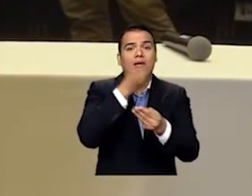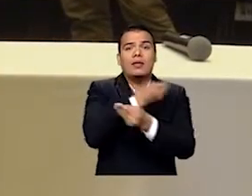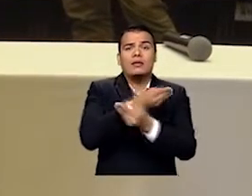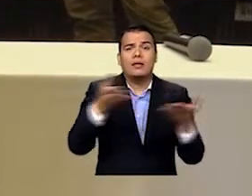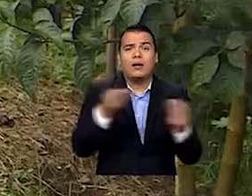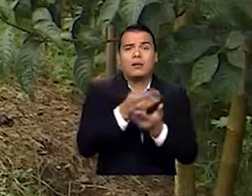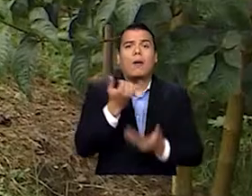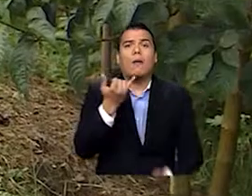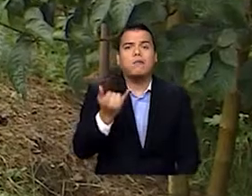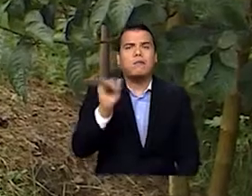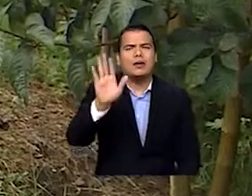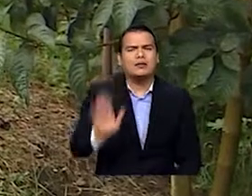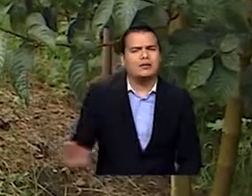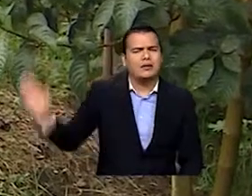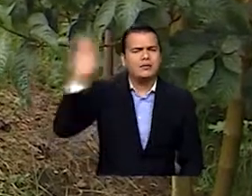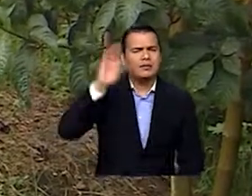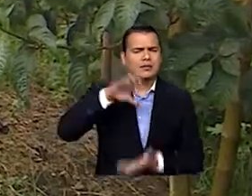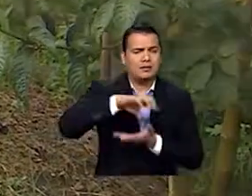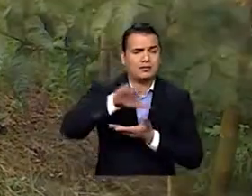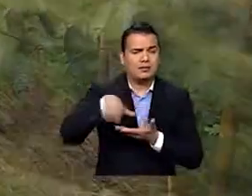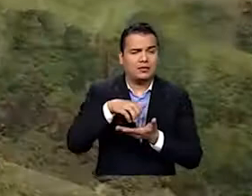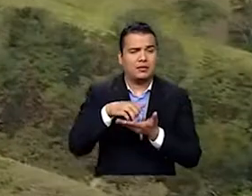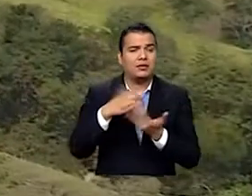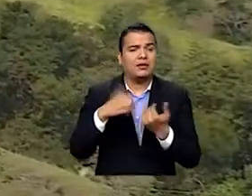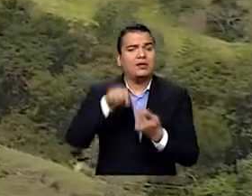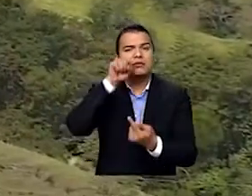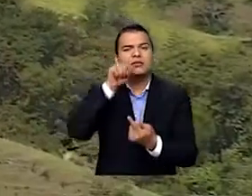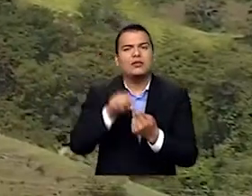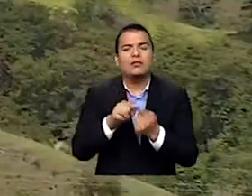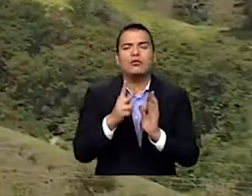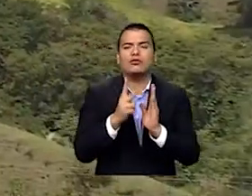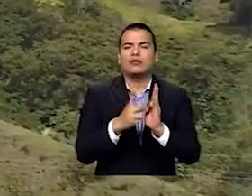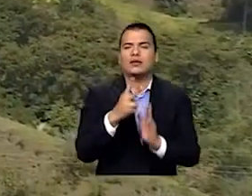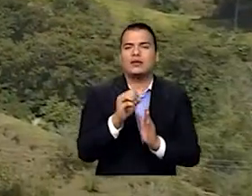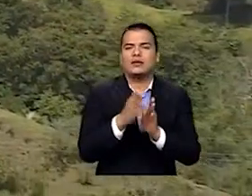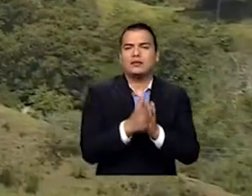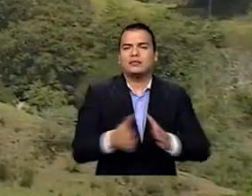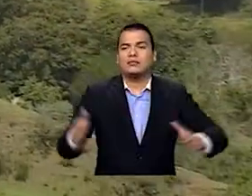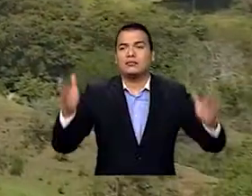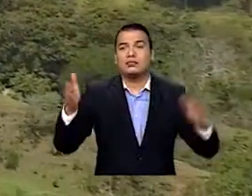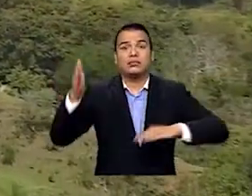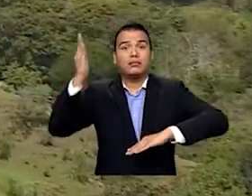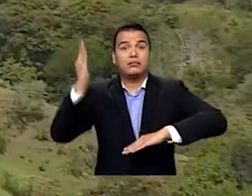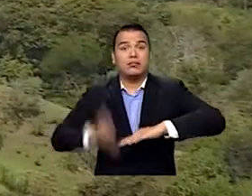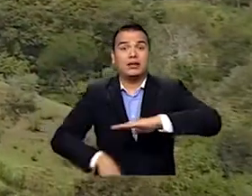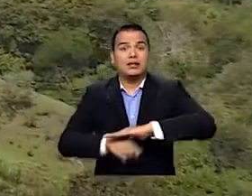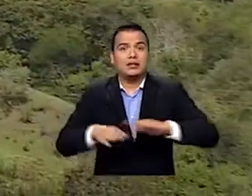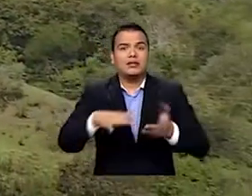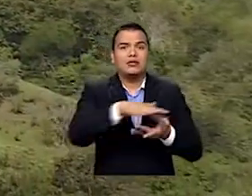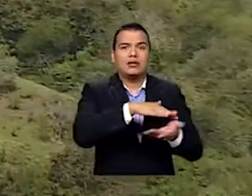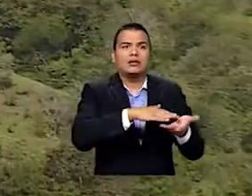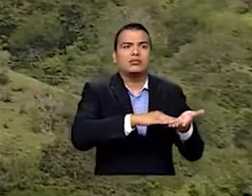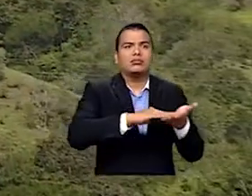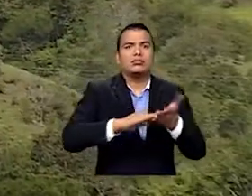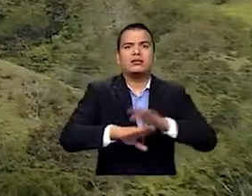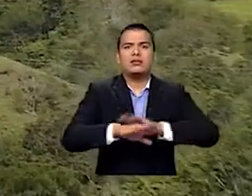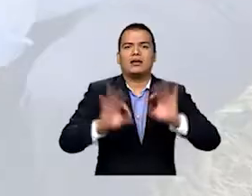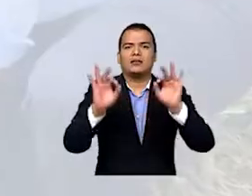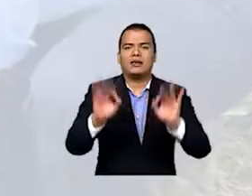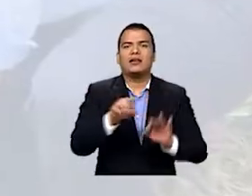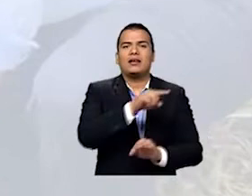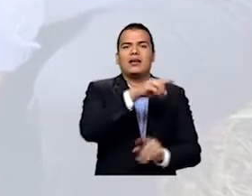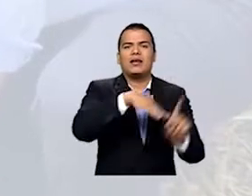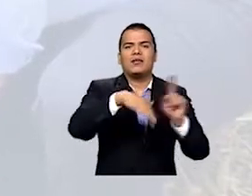en Santander. El objetivo es que para el 2030 se hayan restaurado los ecosistemas y que estos provean los servicios ambientales a la